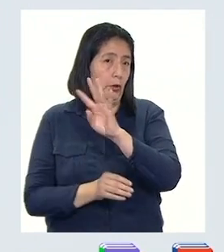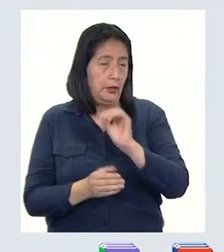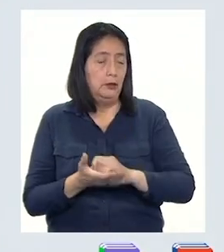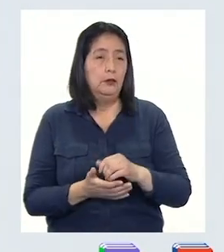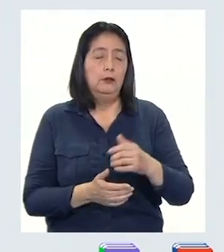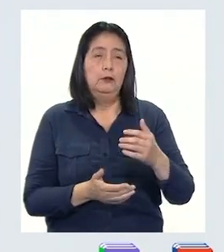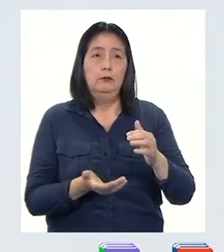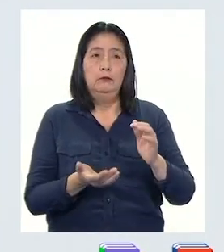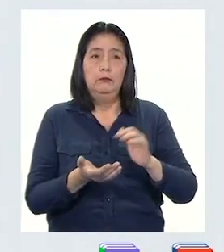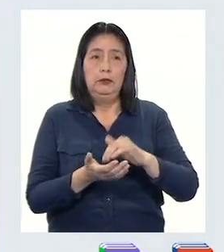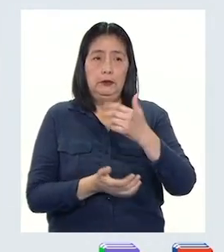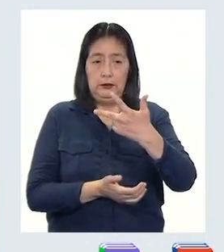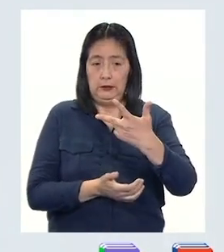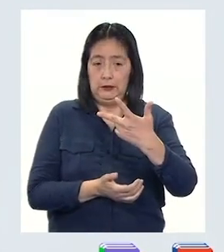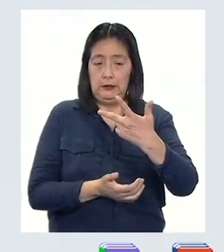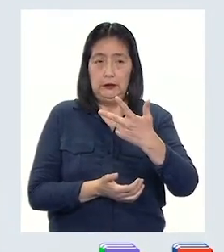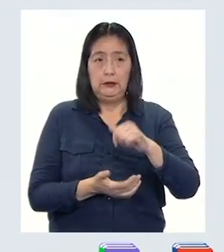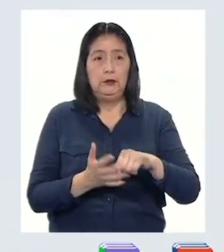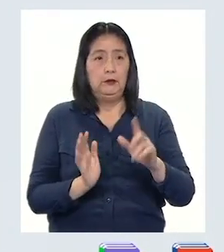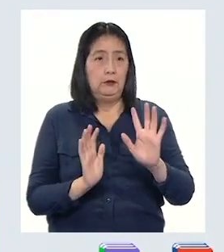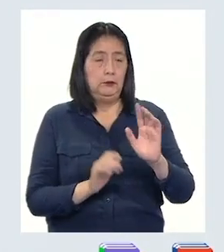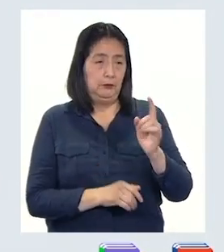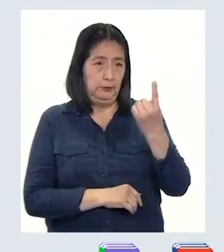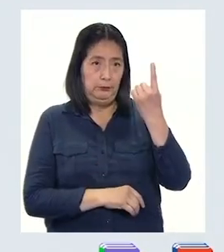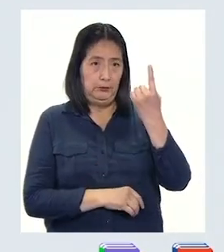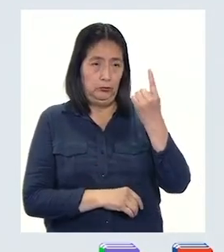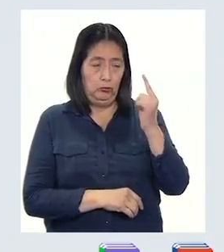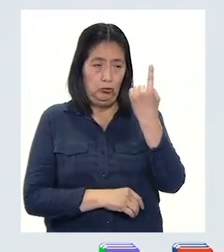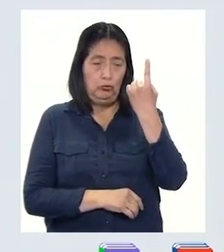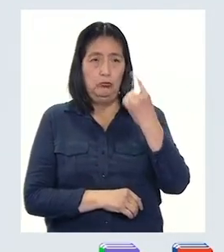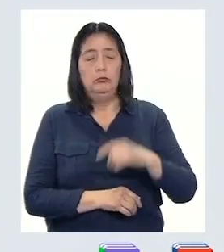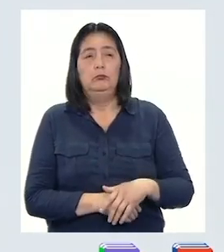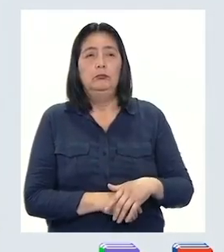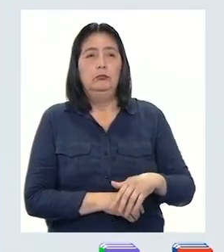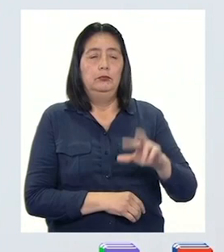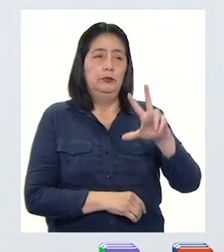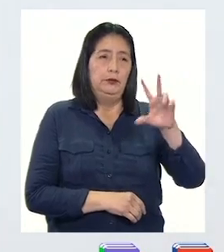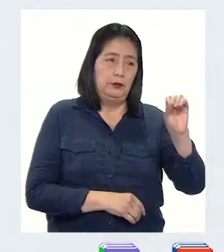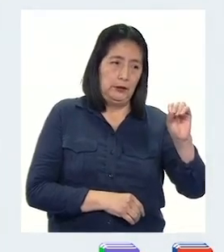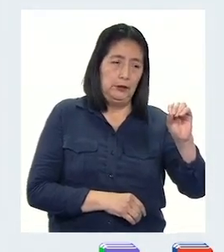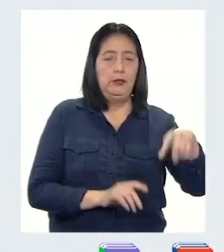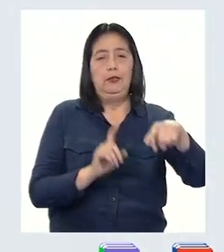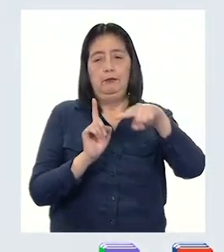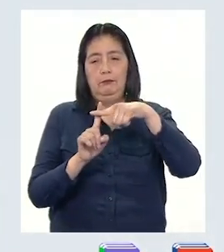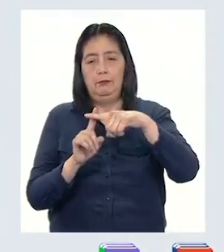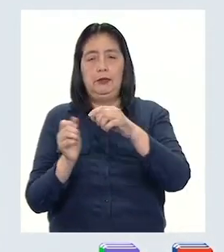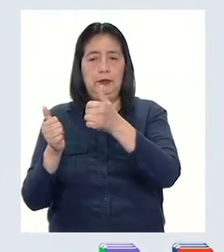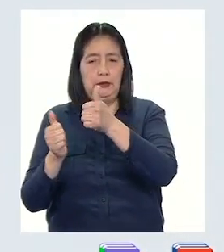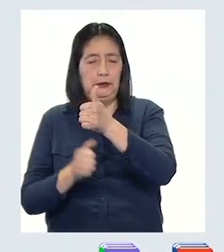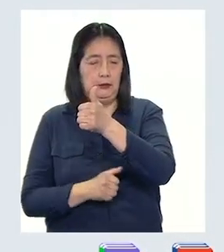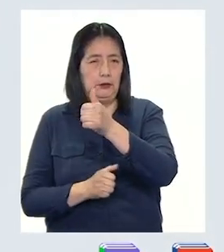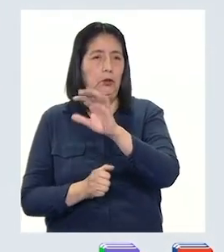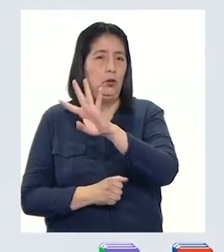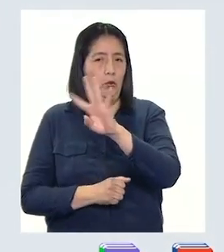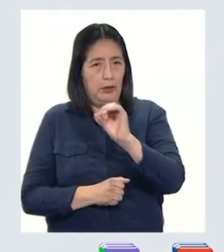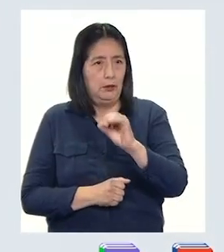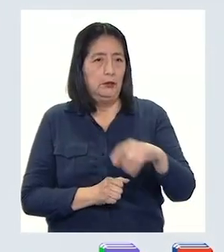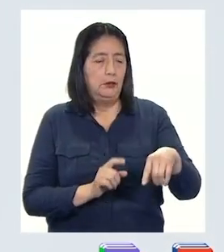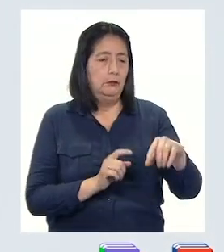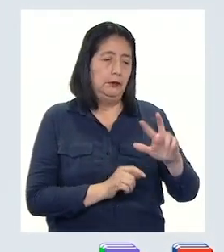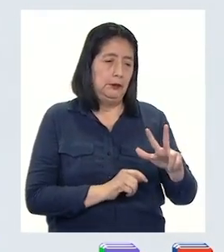más 3 es 43, primera vez. 30 más 10, 40 y más